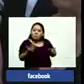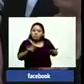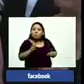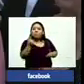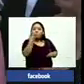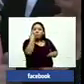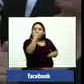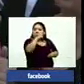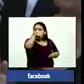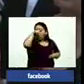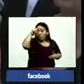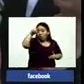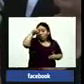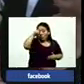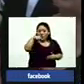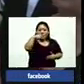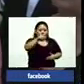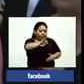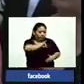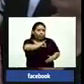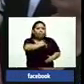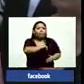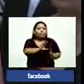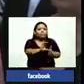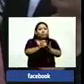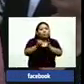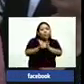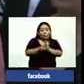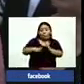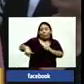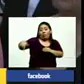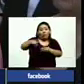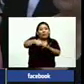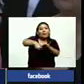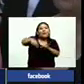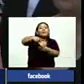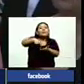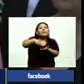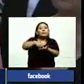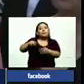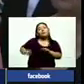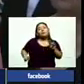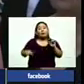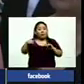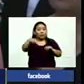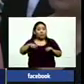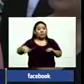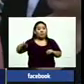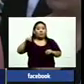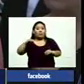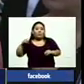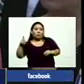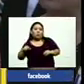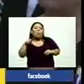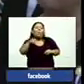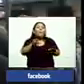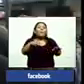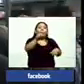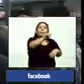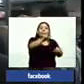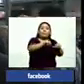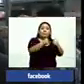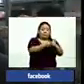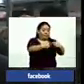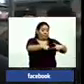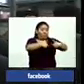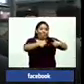reconocimientos, de esa identidad cultural que caracteriza a nuestra gran ciudad. Y por ello vino lo de la Plaza Asociación de Tecleños de Corazón.